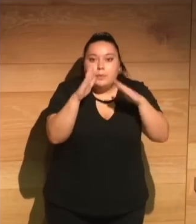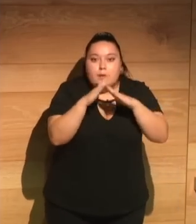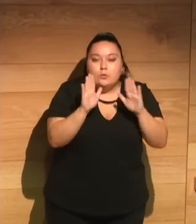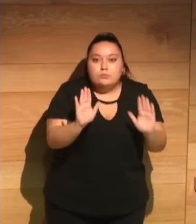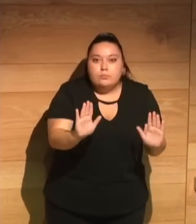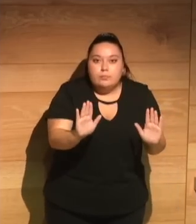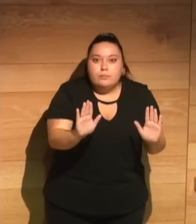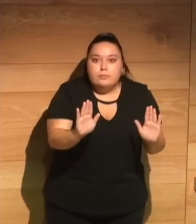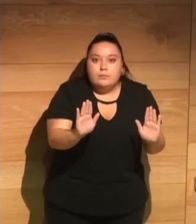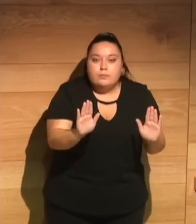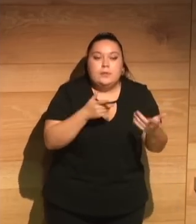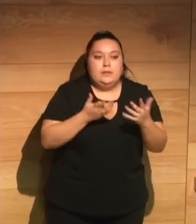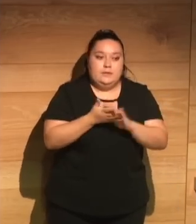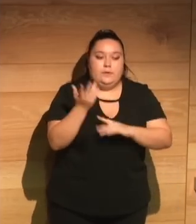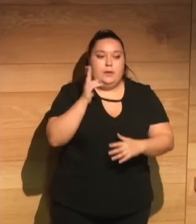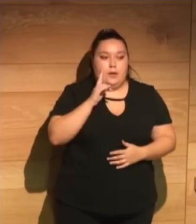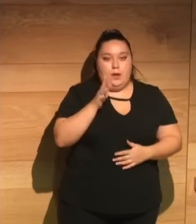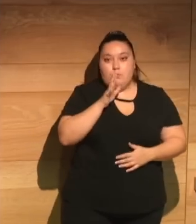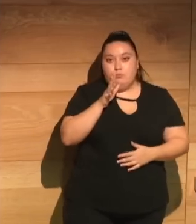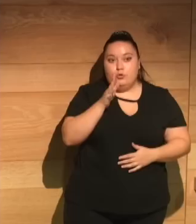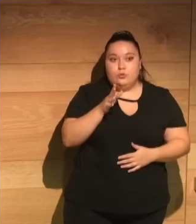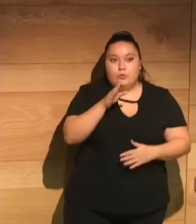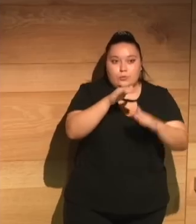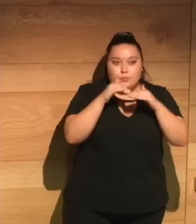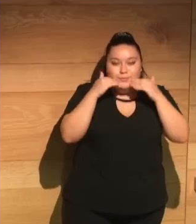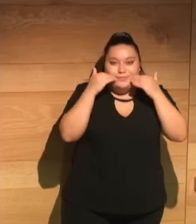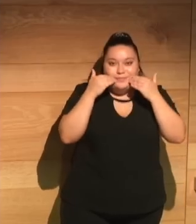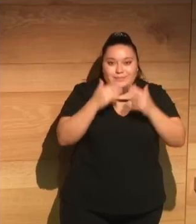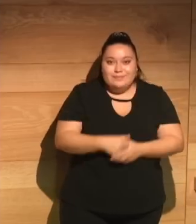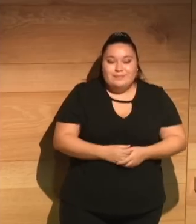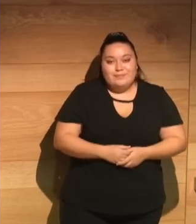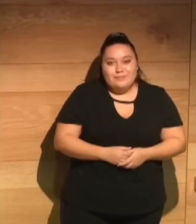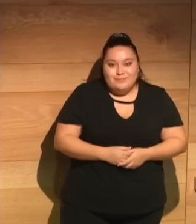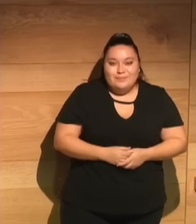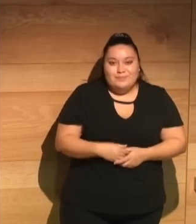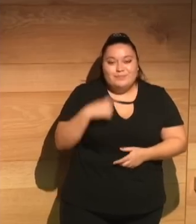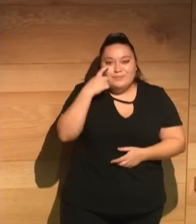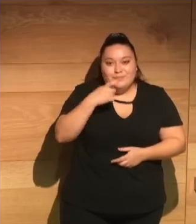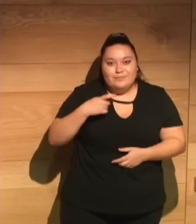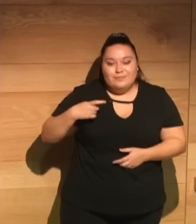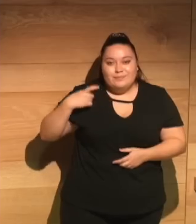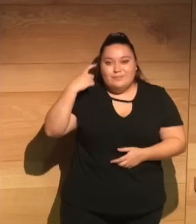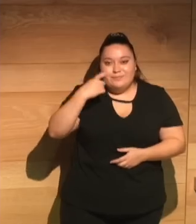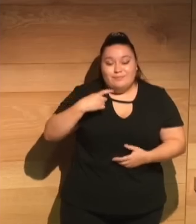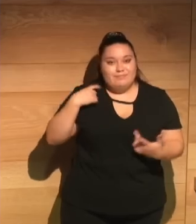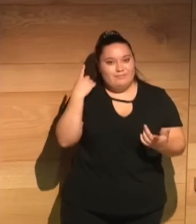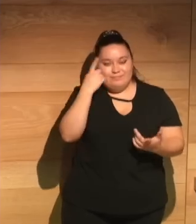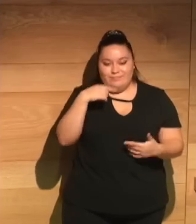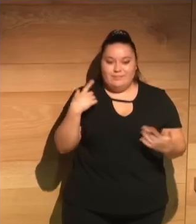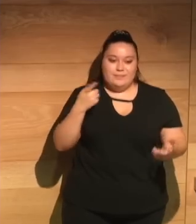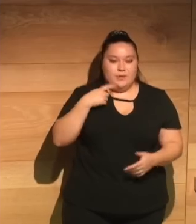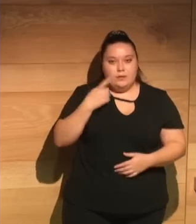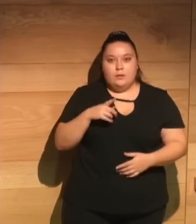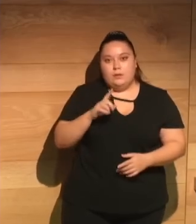una de las razones, supongo, por la que en las fotos no se sonríe hasta hace muy poquito. Porque es normal. Claro, esas fotos de señores muy serios, no, sí.